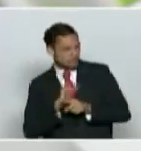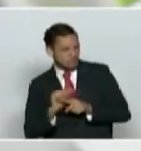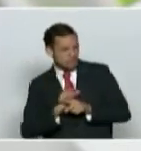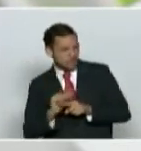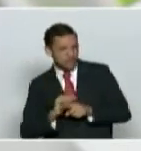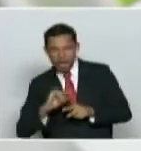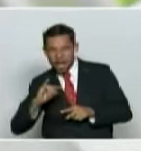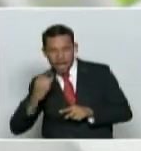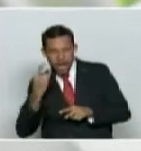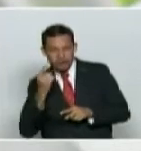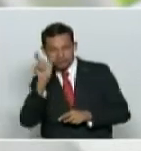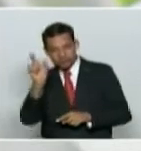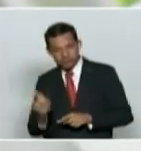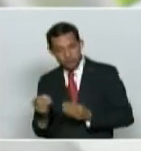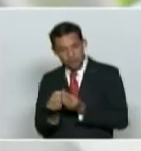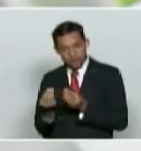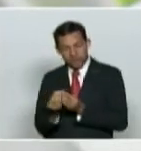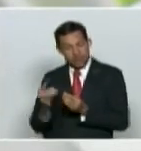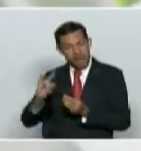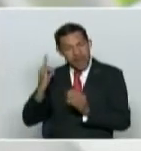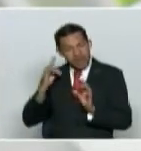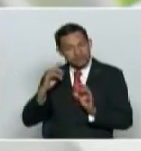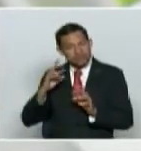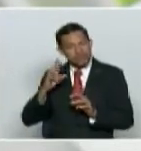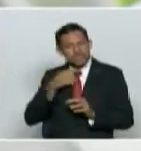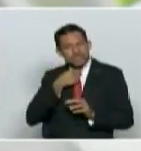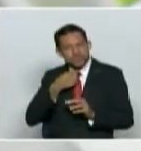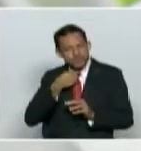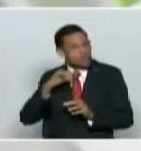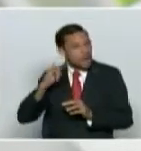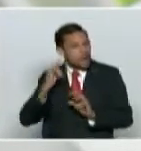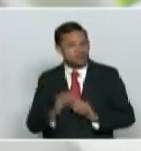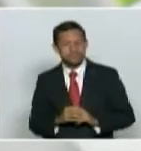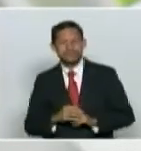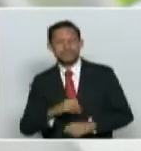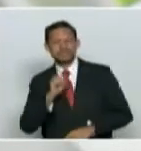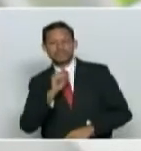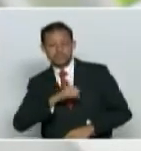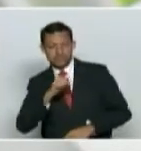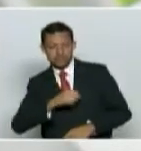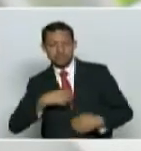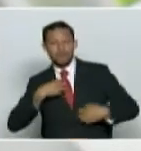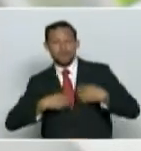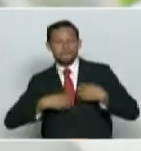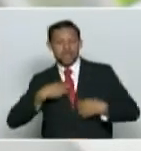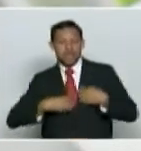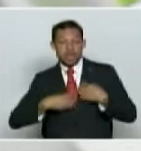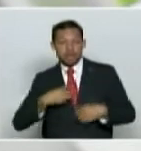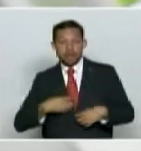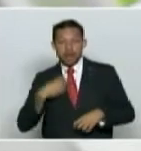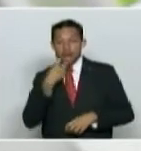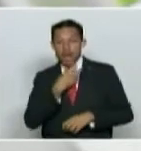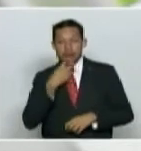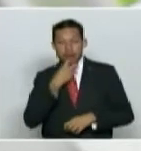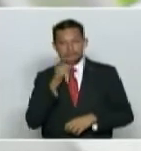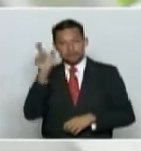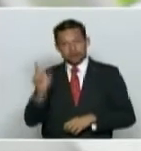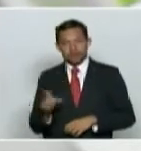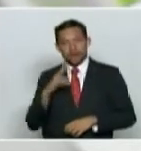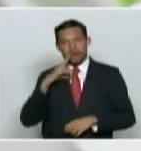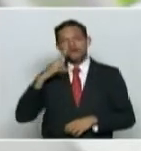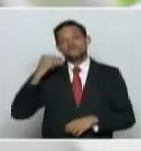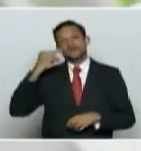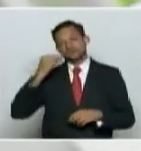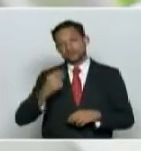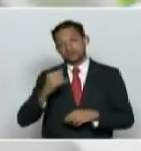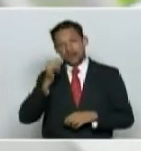los presentadores o a algún compañero en general? Bueno, por lo general es lo que tú dices, es muy complicado, tanto para las personas que están detrás como para las que